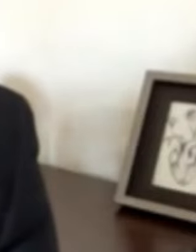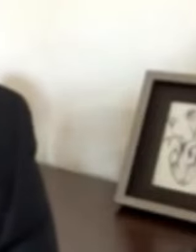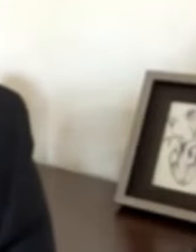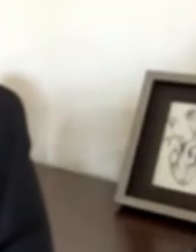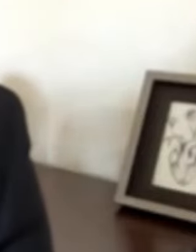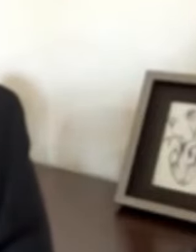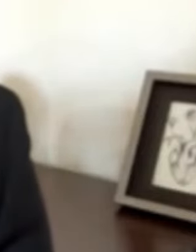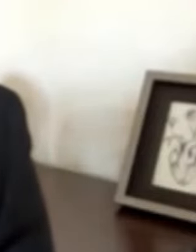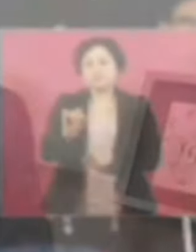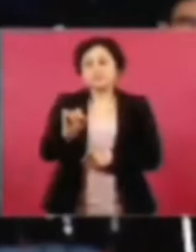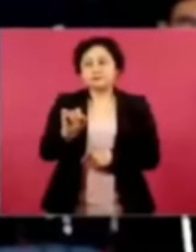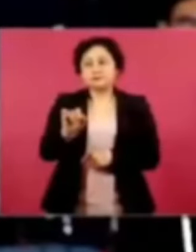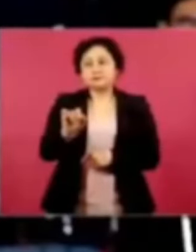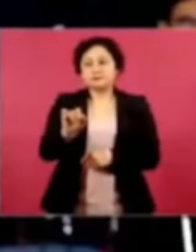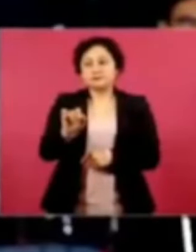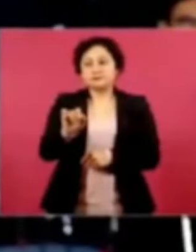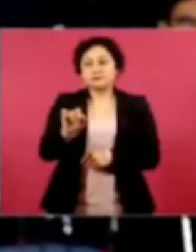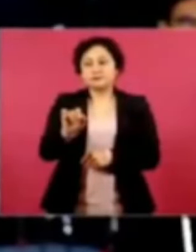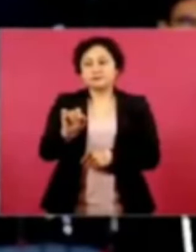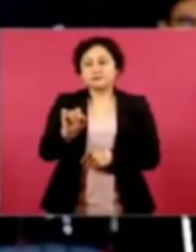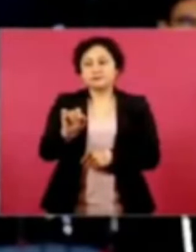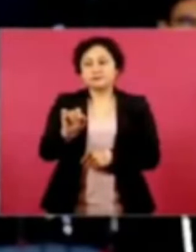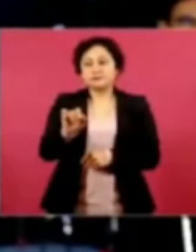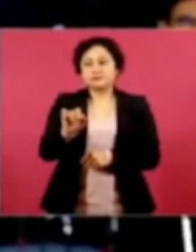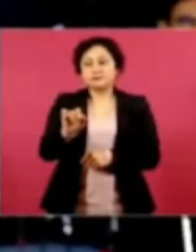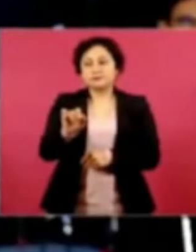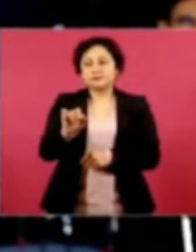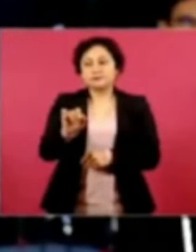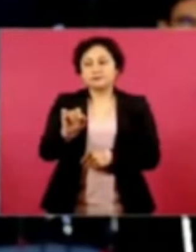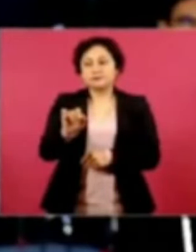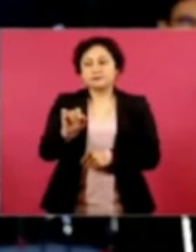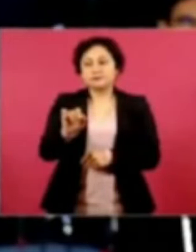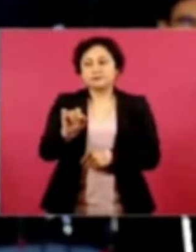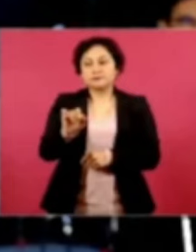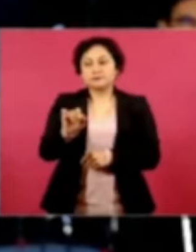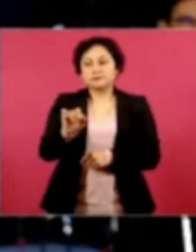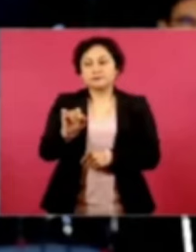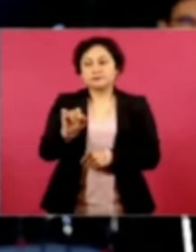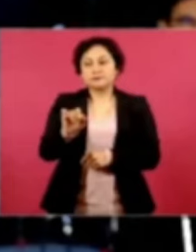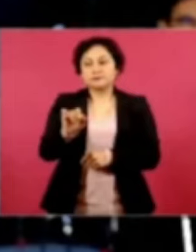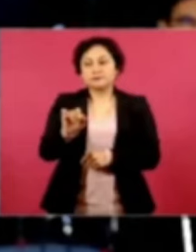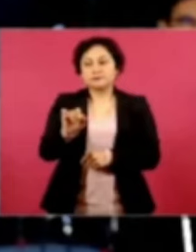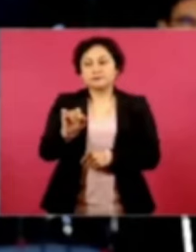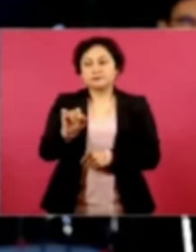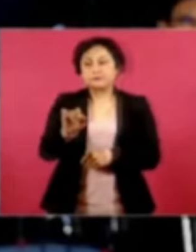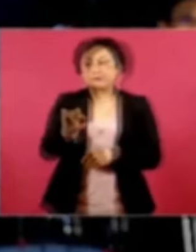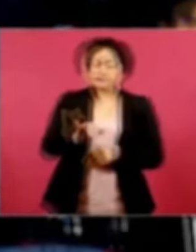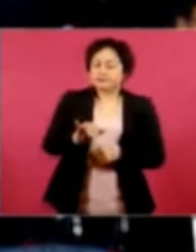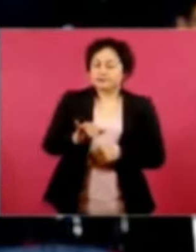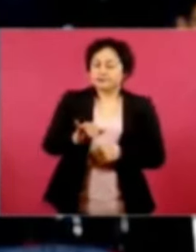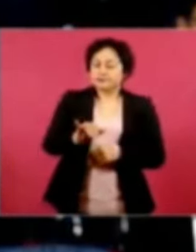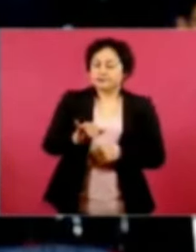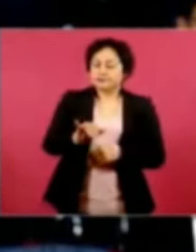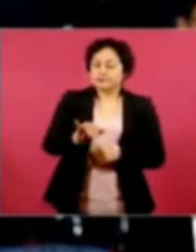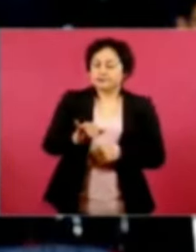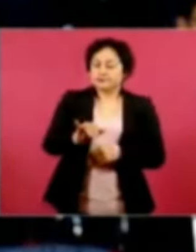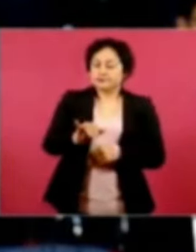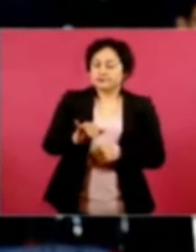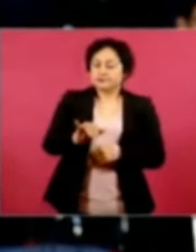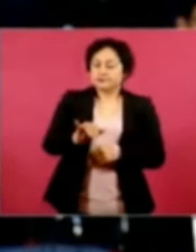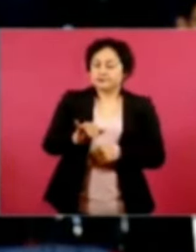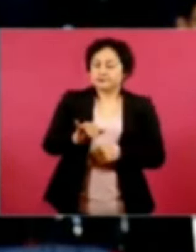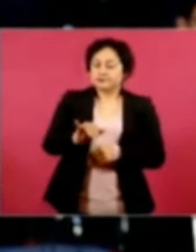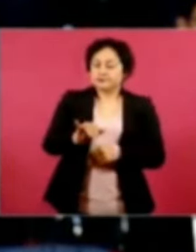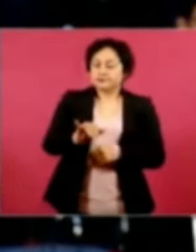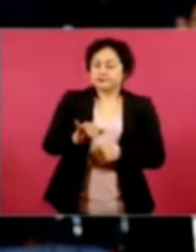está dispuesto a dejar Miami, viajar a la Ciudad de México para confrontar al que señalan como